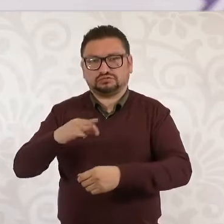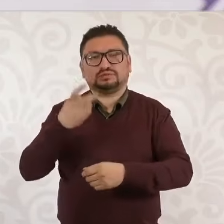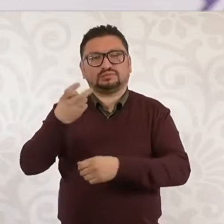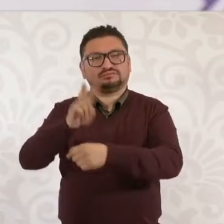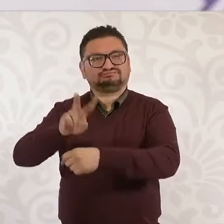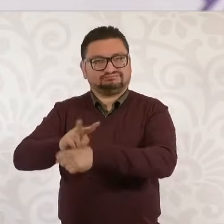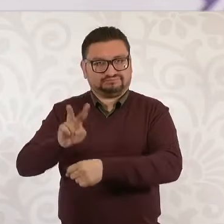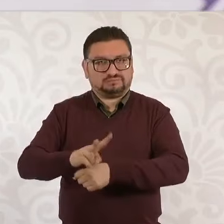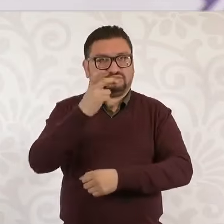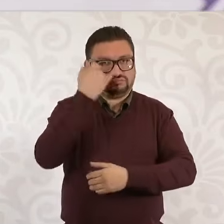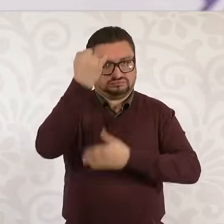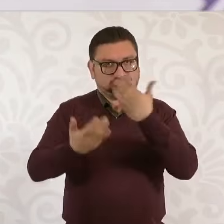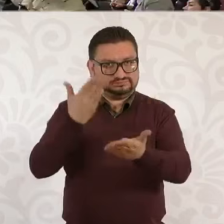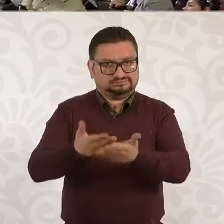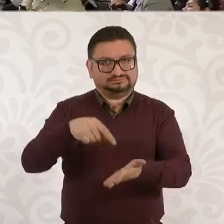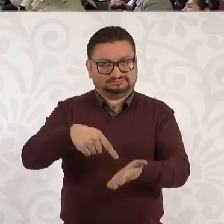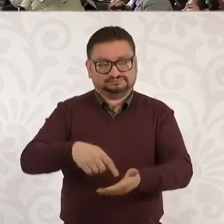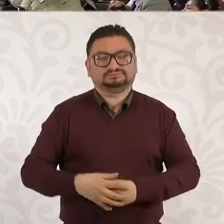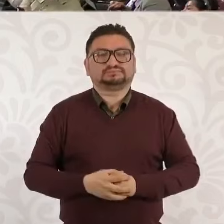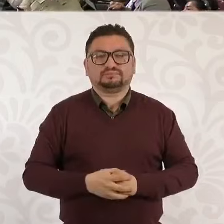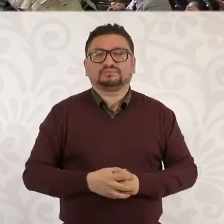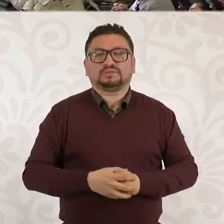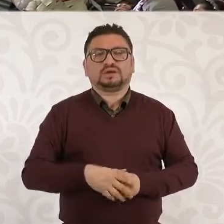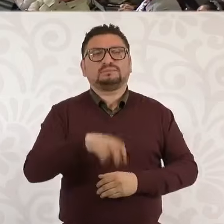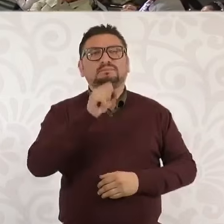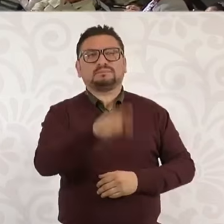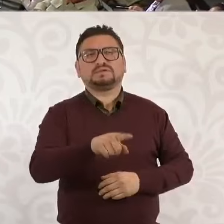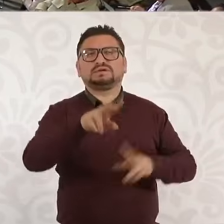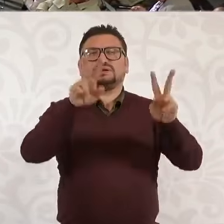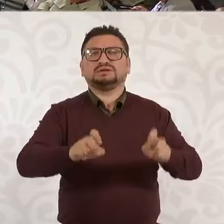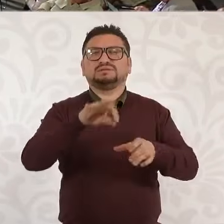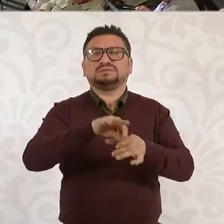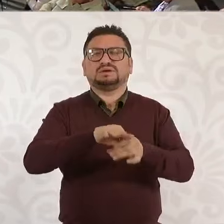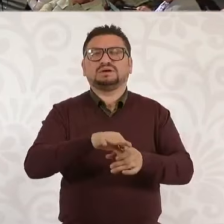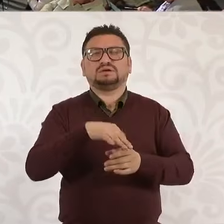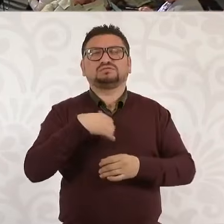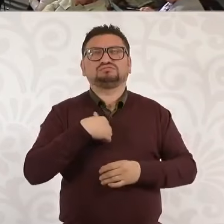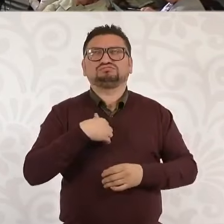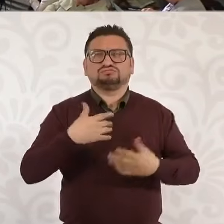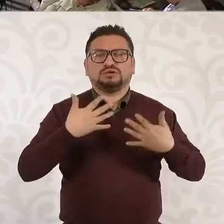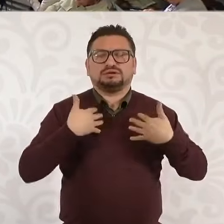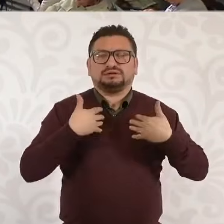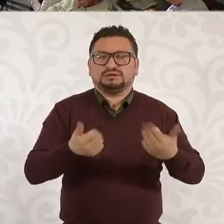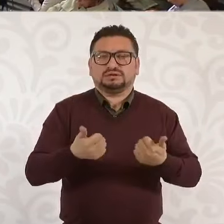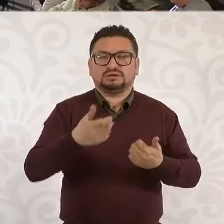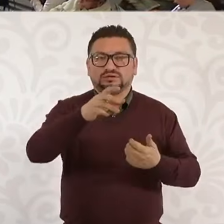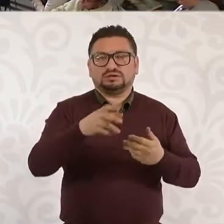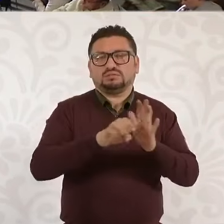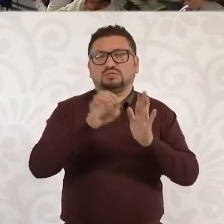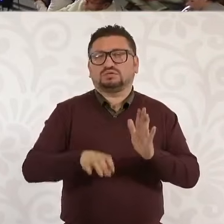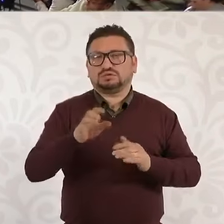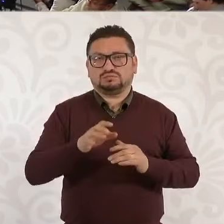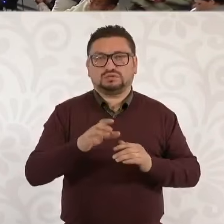que se está considerando. También sobre este mismo tema electoral, entiendo que esto, por ejemplo, en el caso de